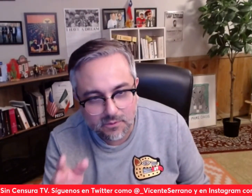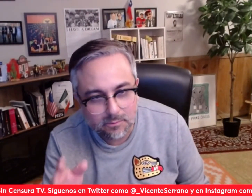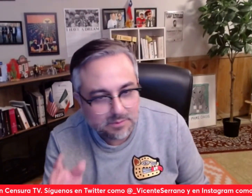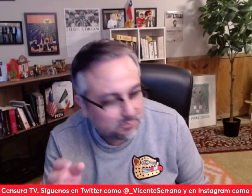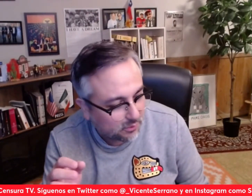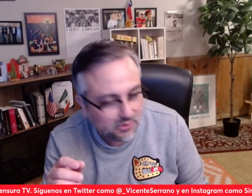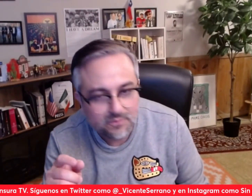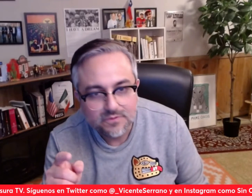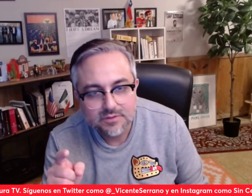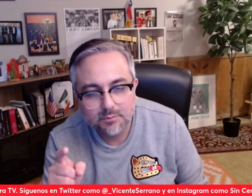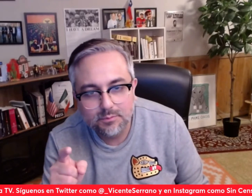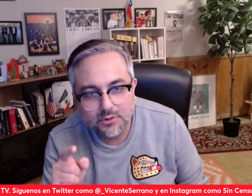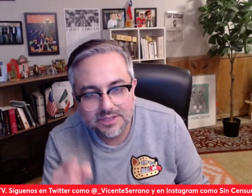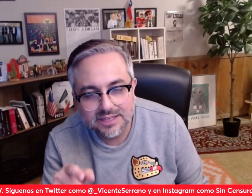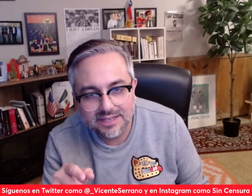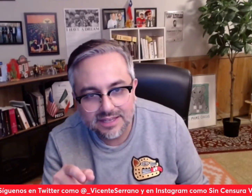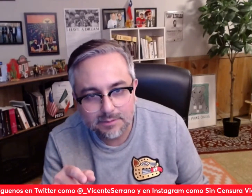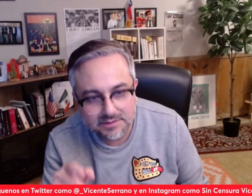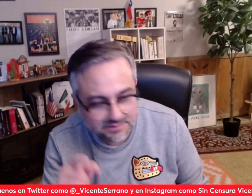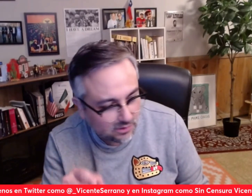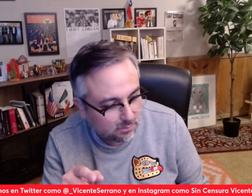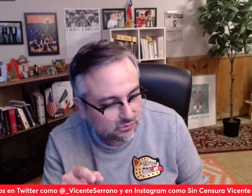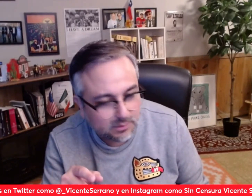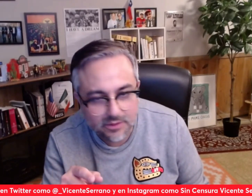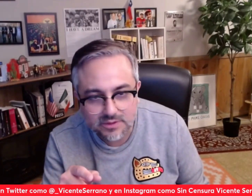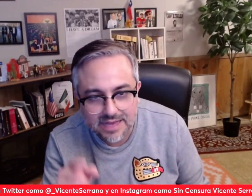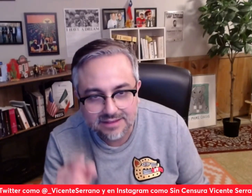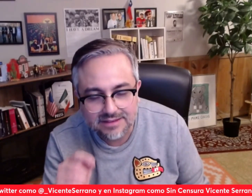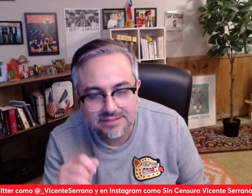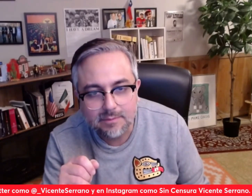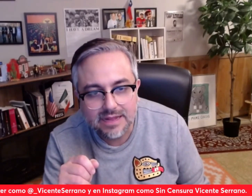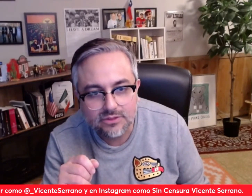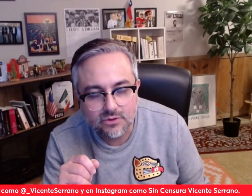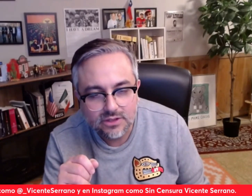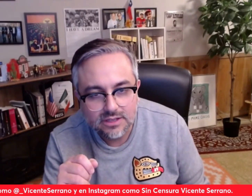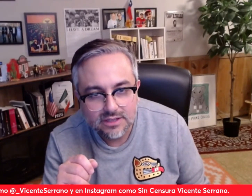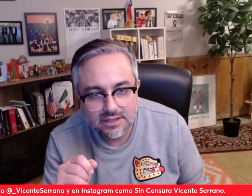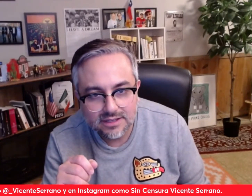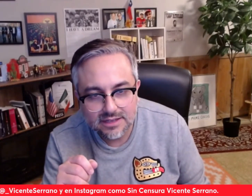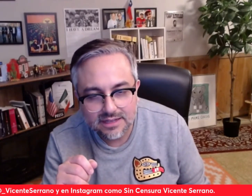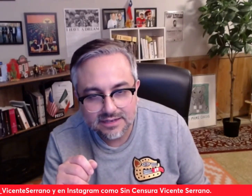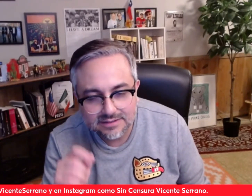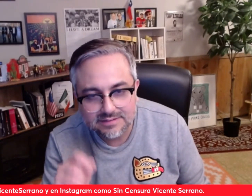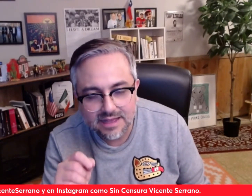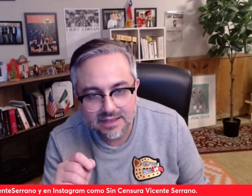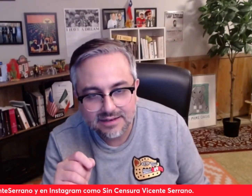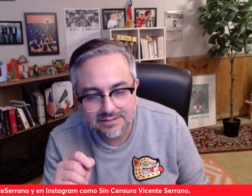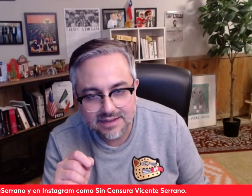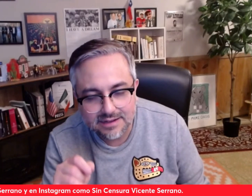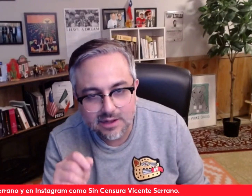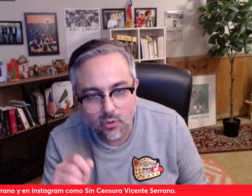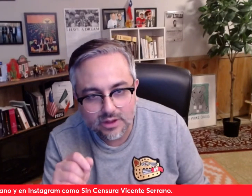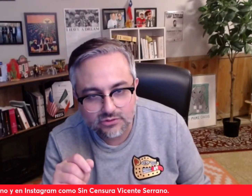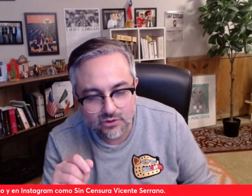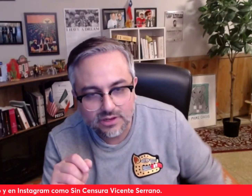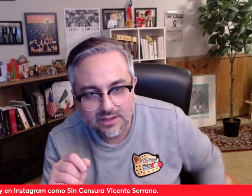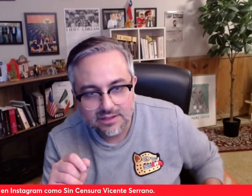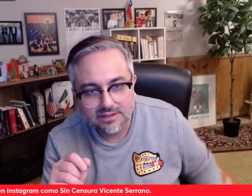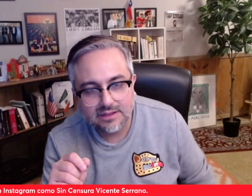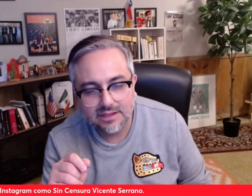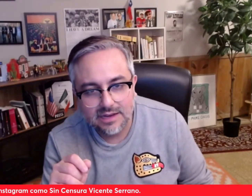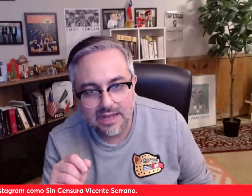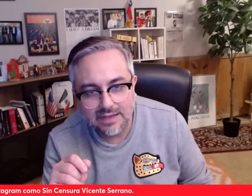grabe de Bolón Pimpollo, porque el presidente López Obrador ya está hablando en esta la